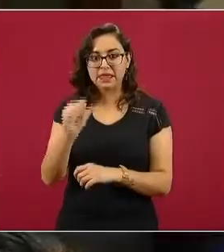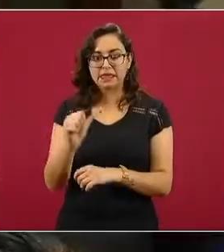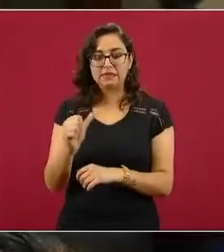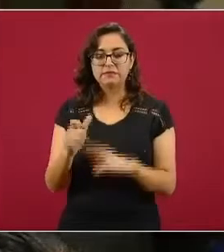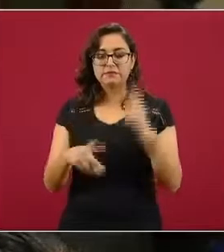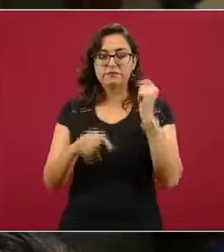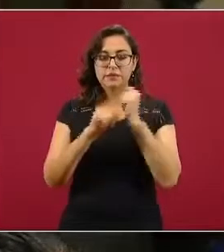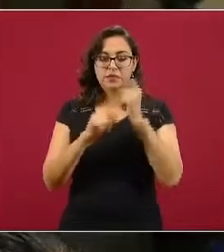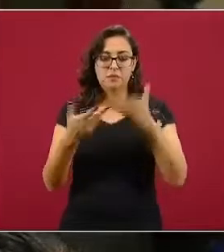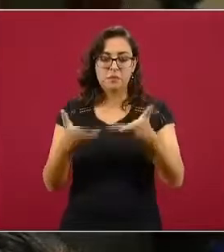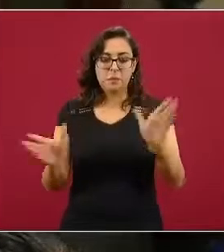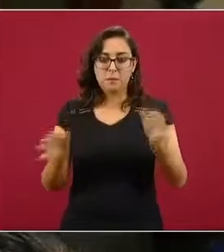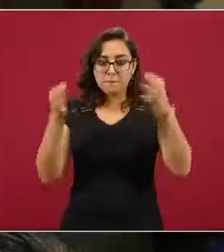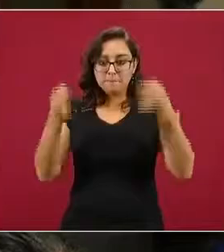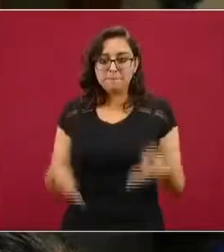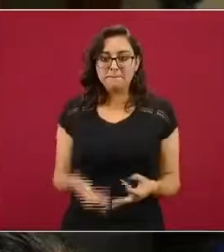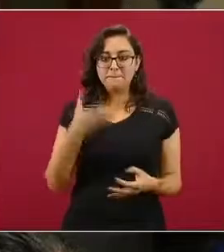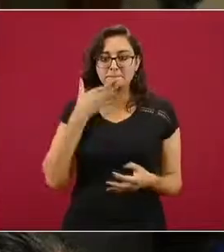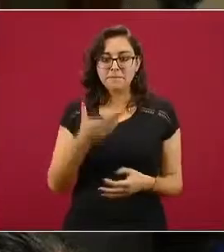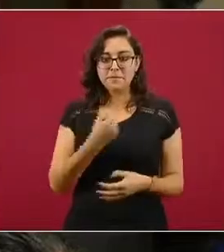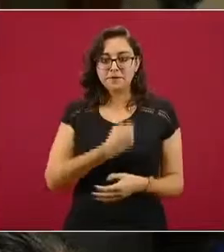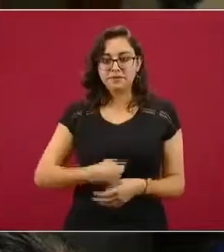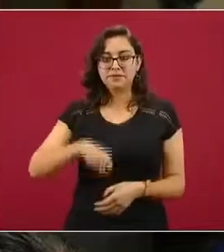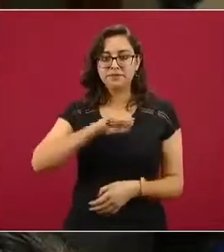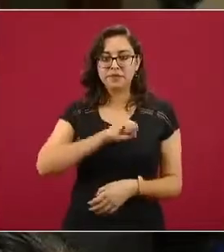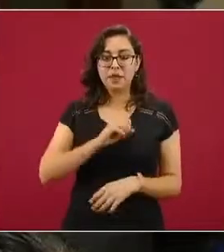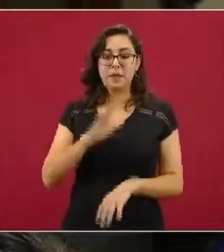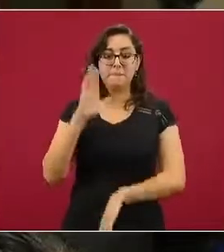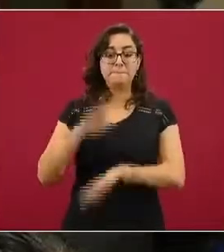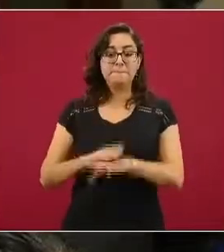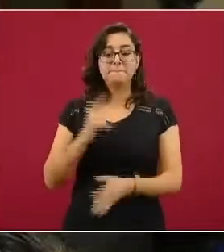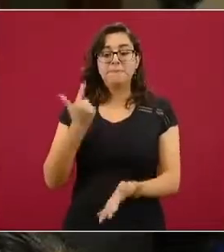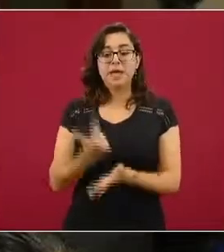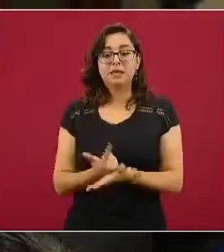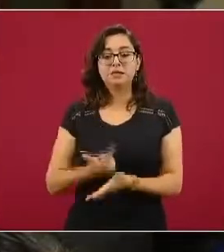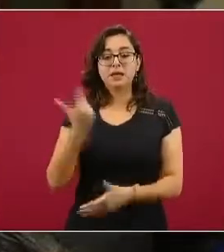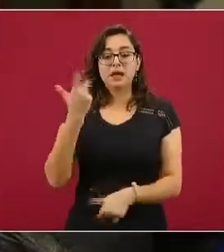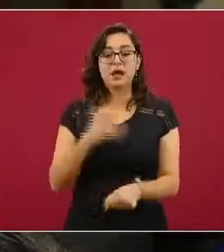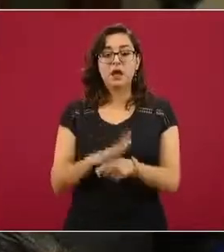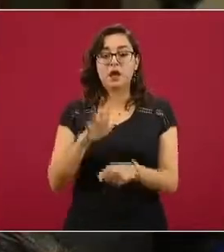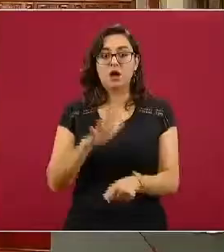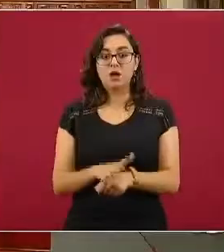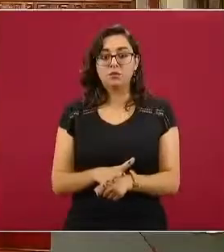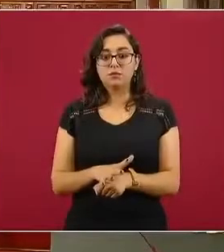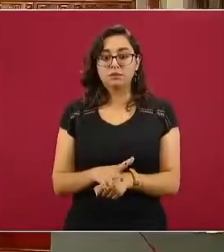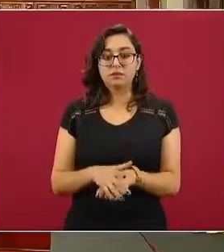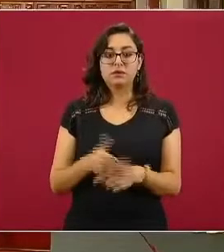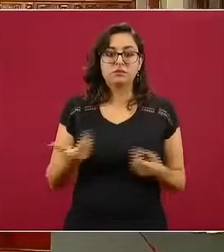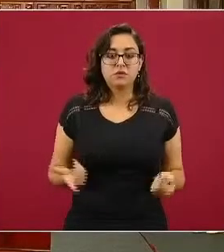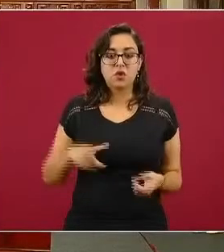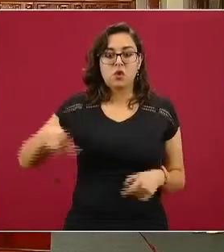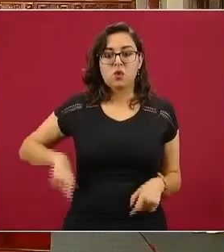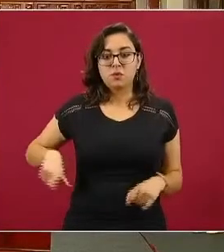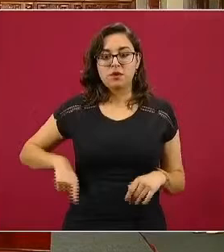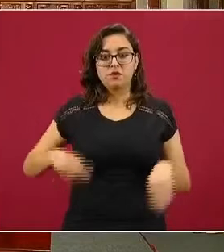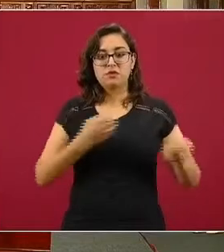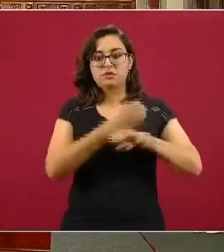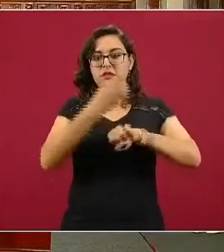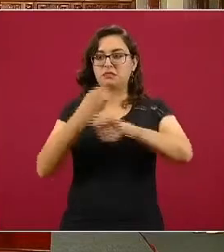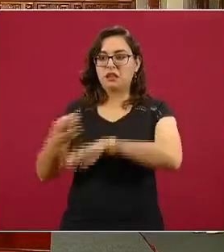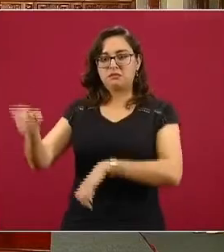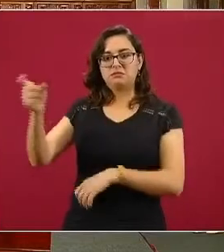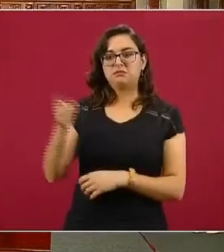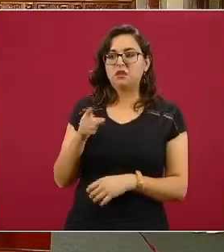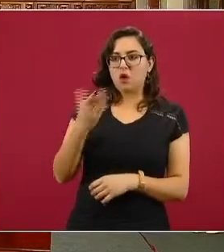transporte público eficiente y saludable. Lo grave es que los gobiernos estatales lo culpan a usted normalmente y